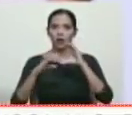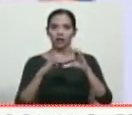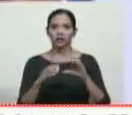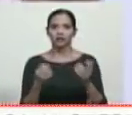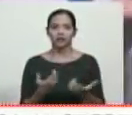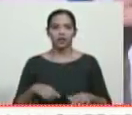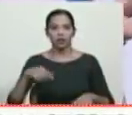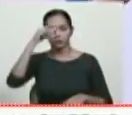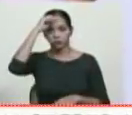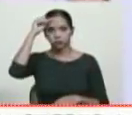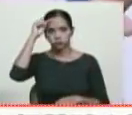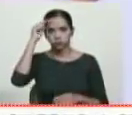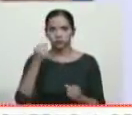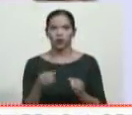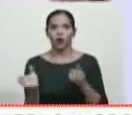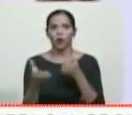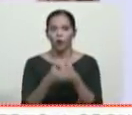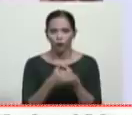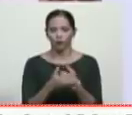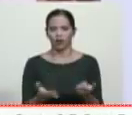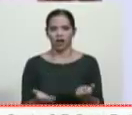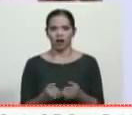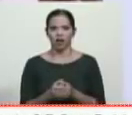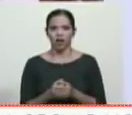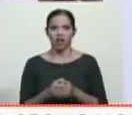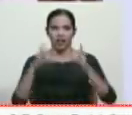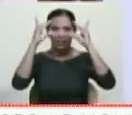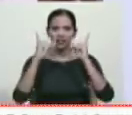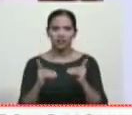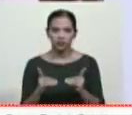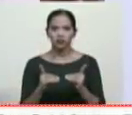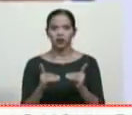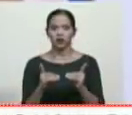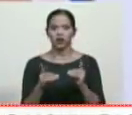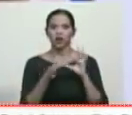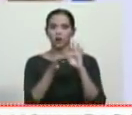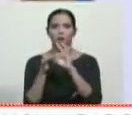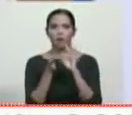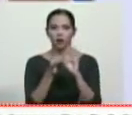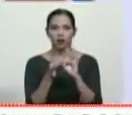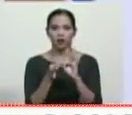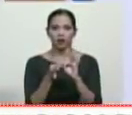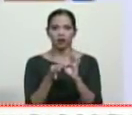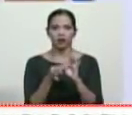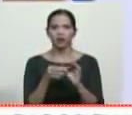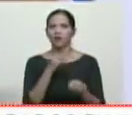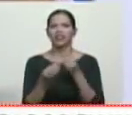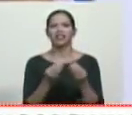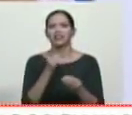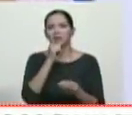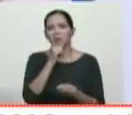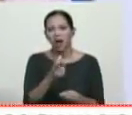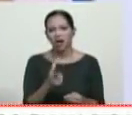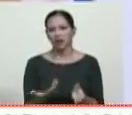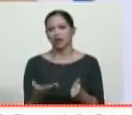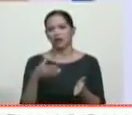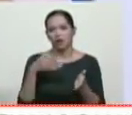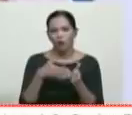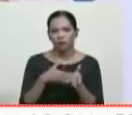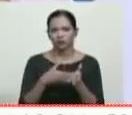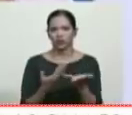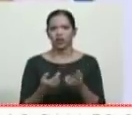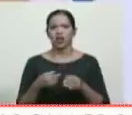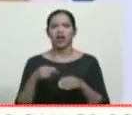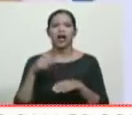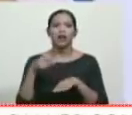ocultara que las sanciones coercitivas unilaterales no están causando daño a la República Bolivariana de Venezuela, al